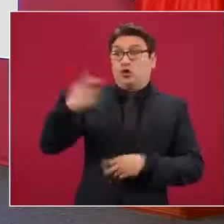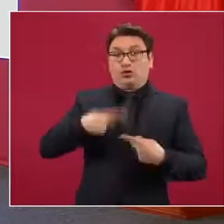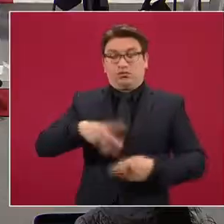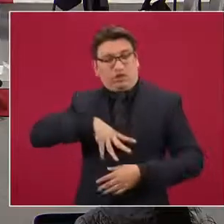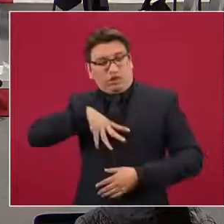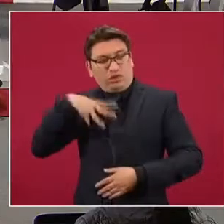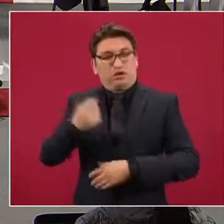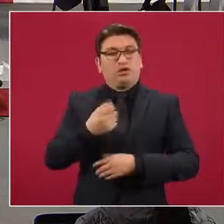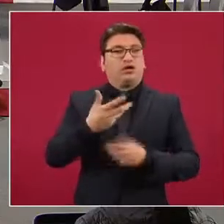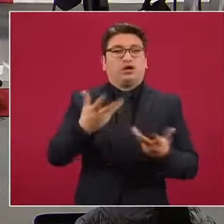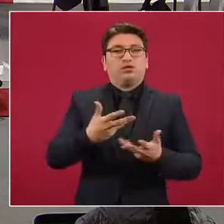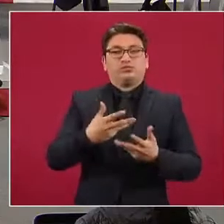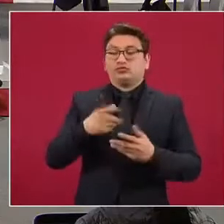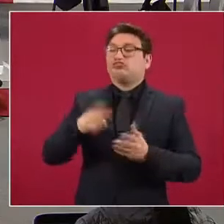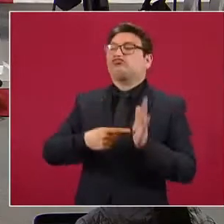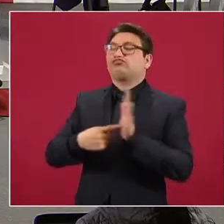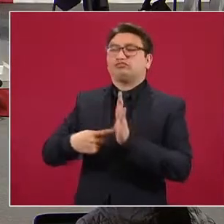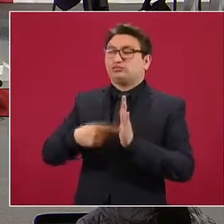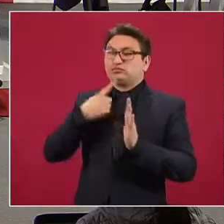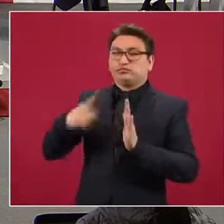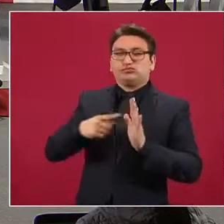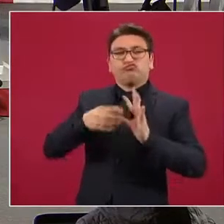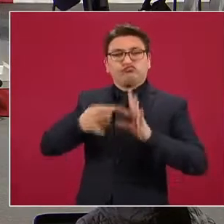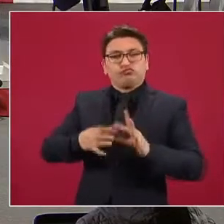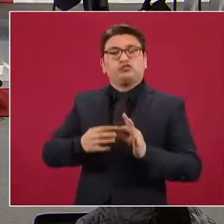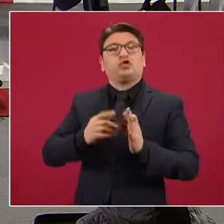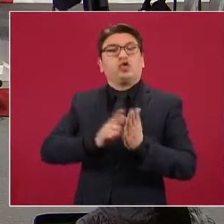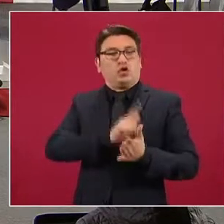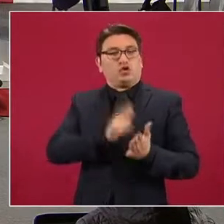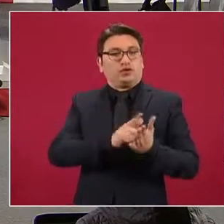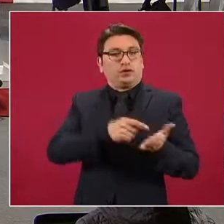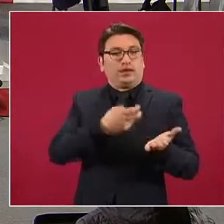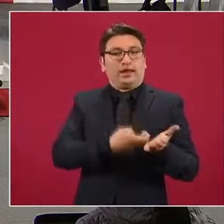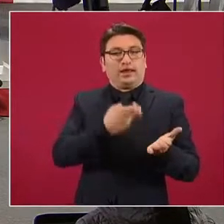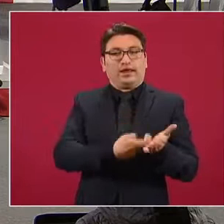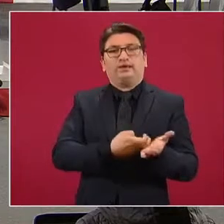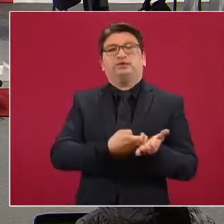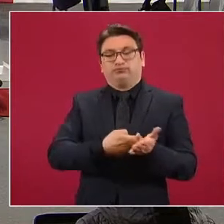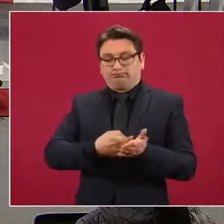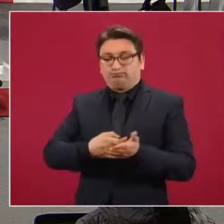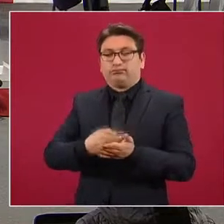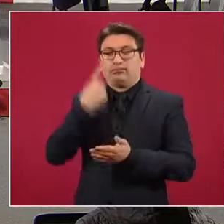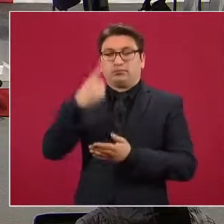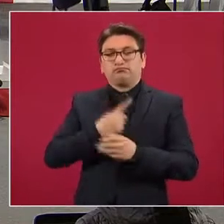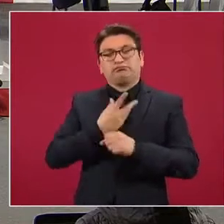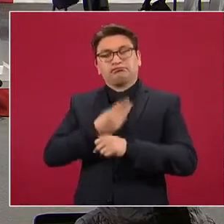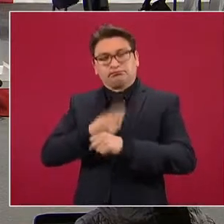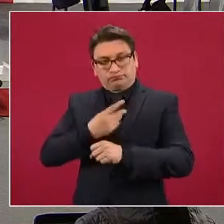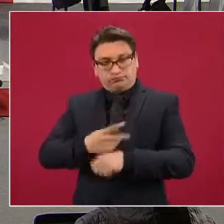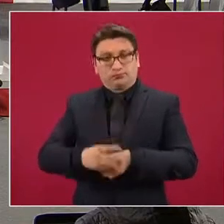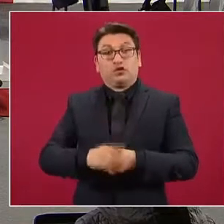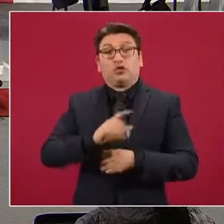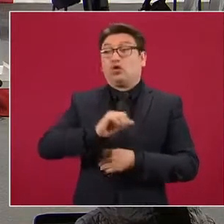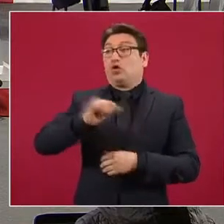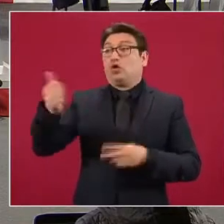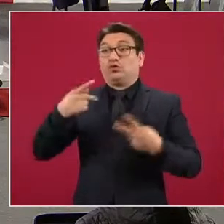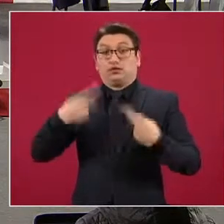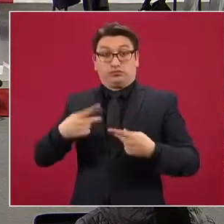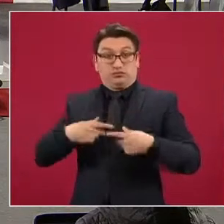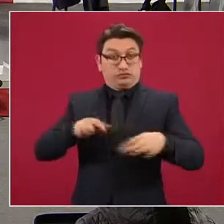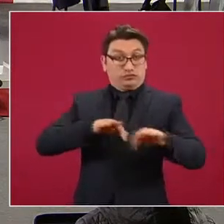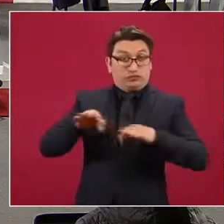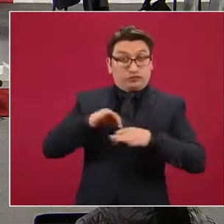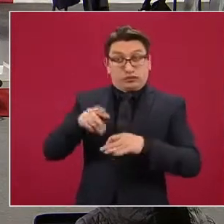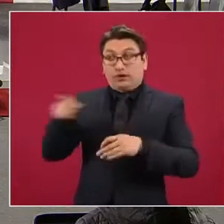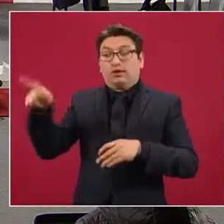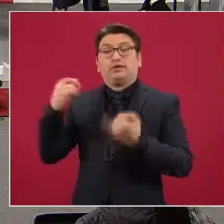con organización y argumentos, con las leyes y los reglamentos en la mano. Respeta los derechos de tus colegas y procura